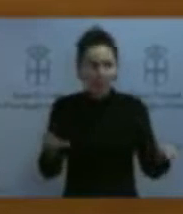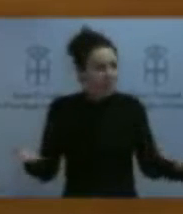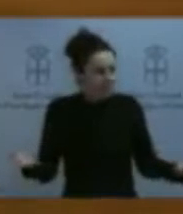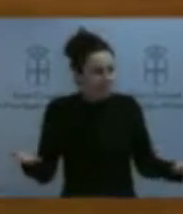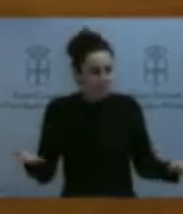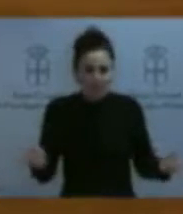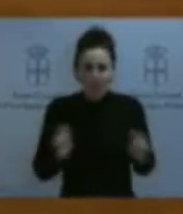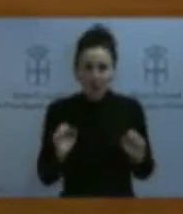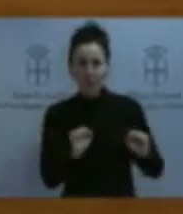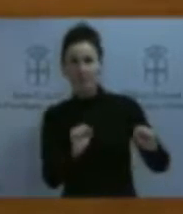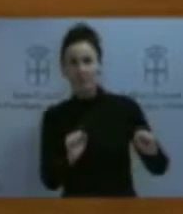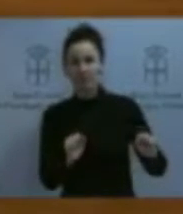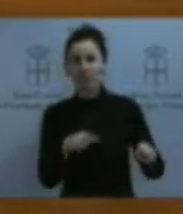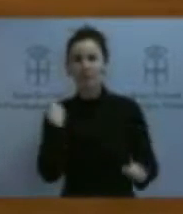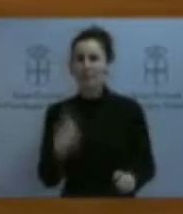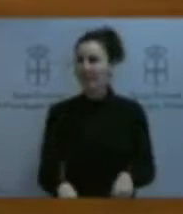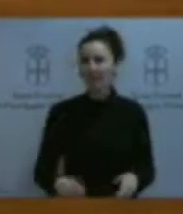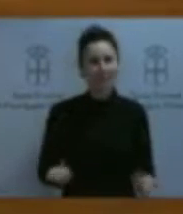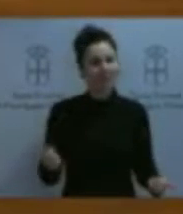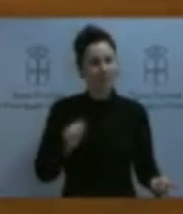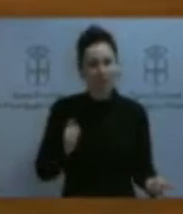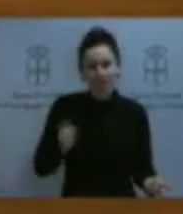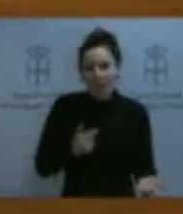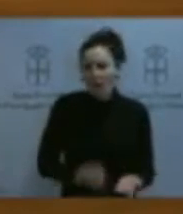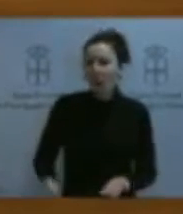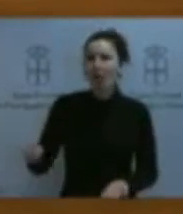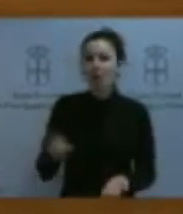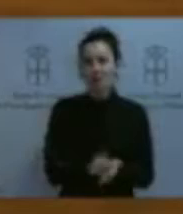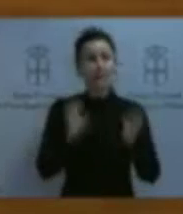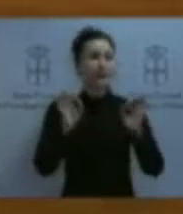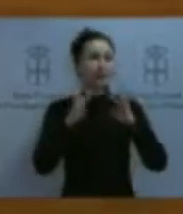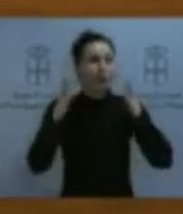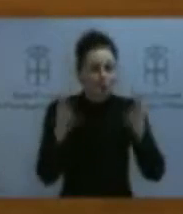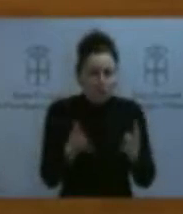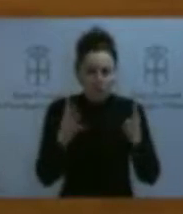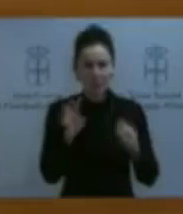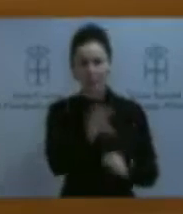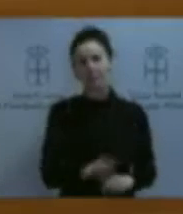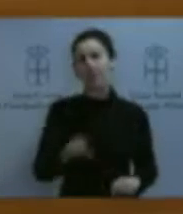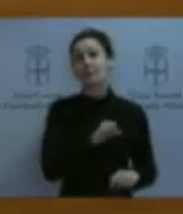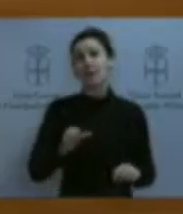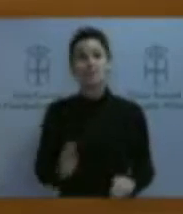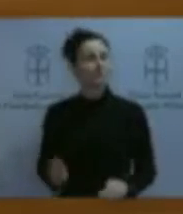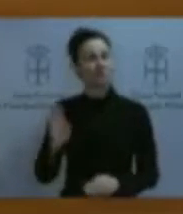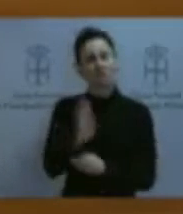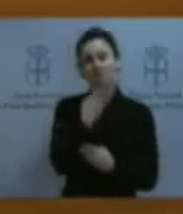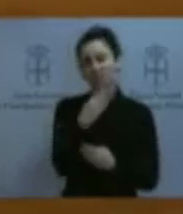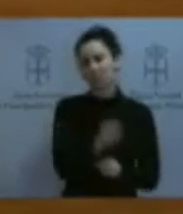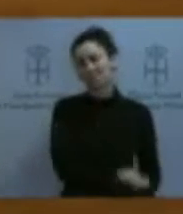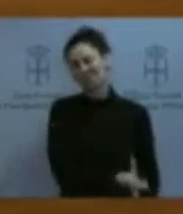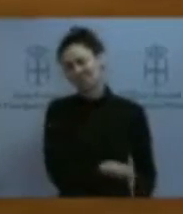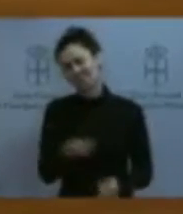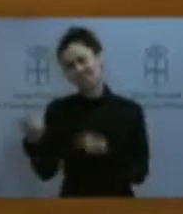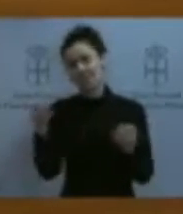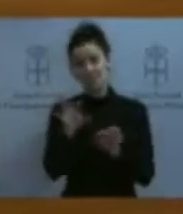que en el Consejo de Comunidades Asturianas tengan presencia los jóvenes emigrantes, que se haga un proceso de elección telemática por medio del